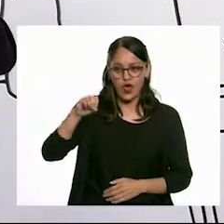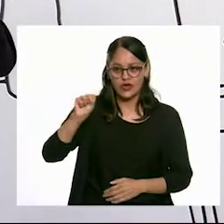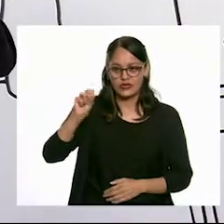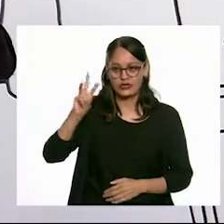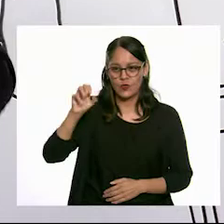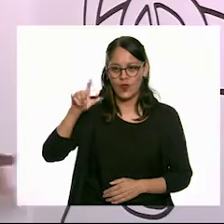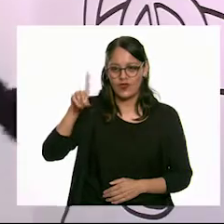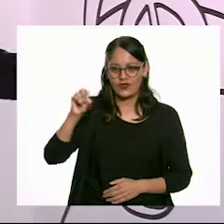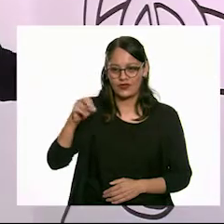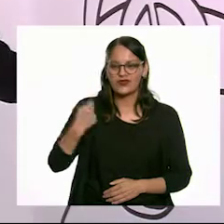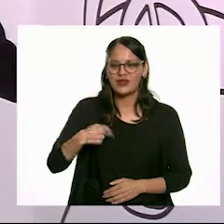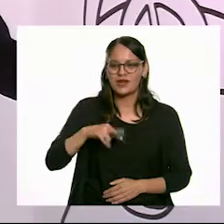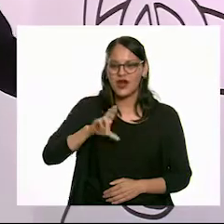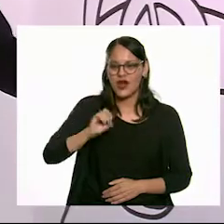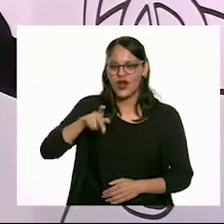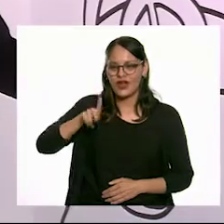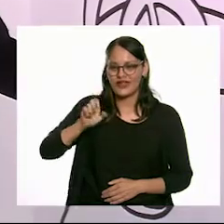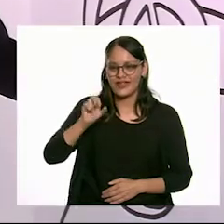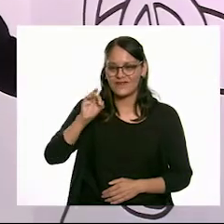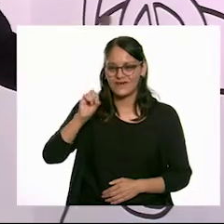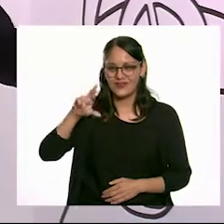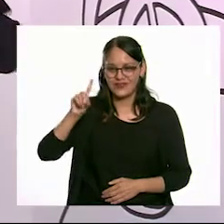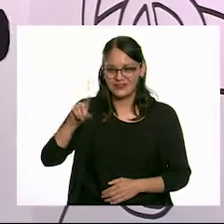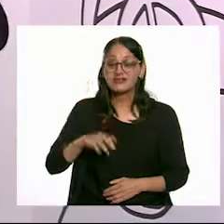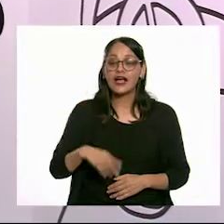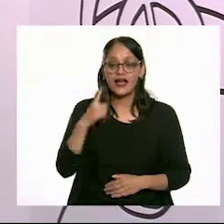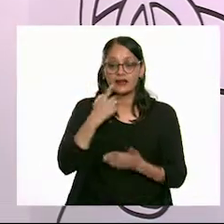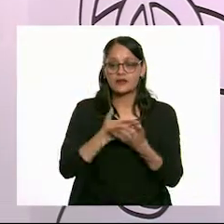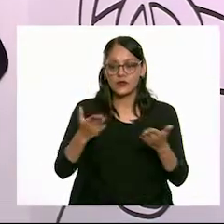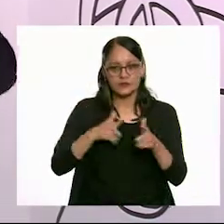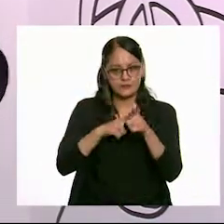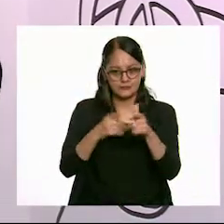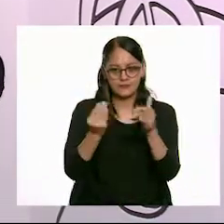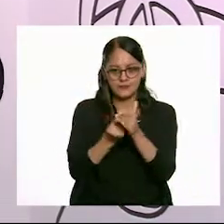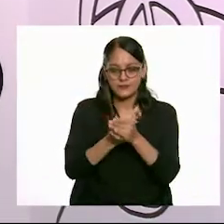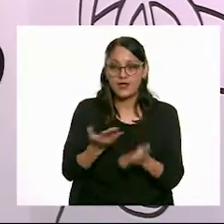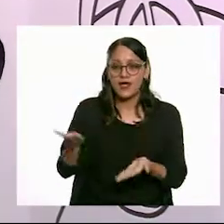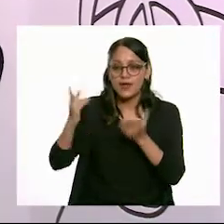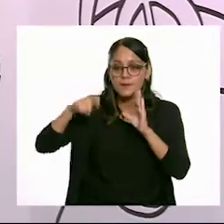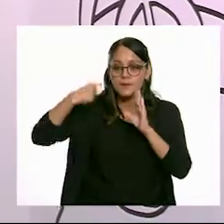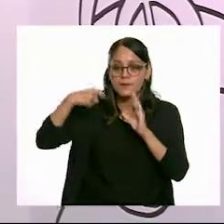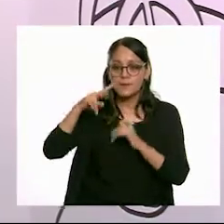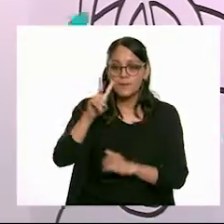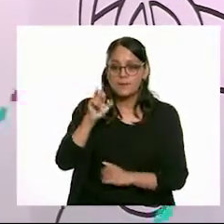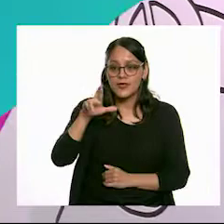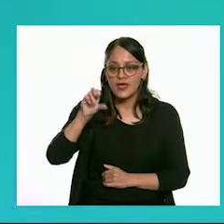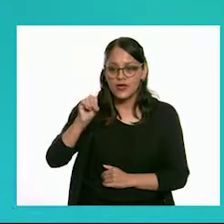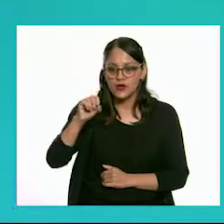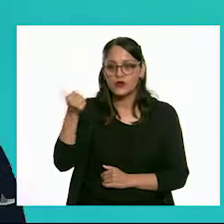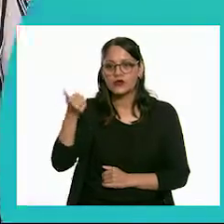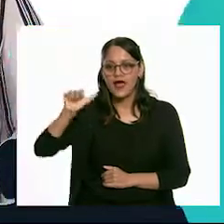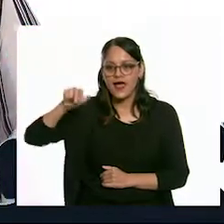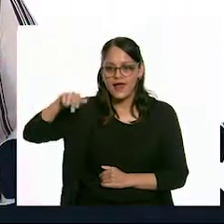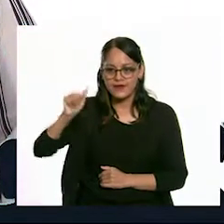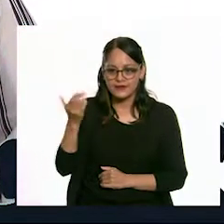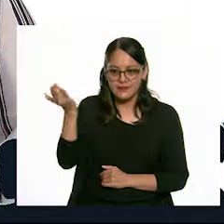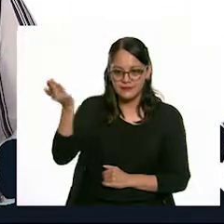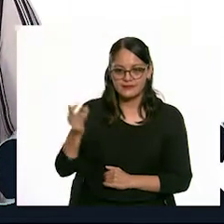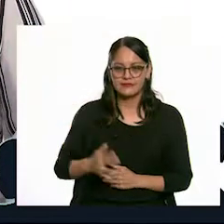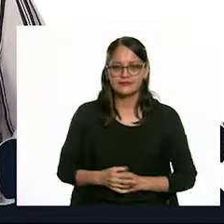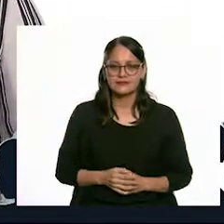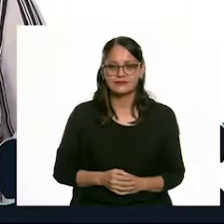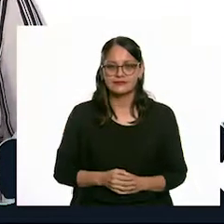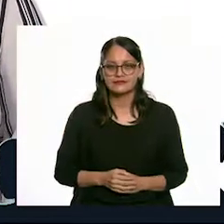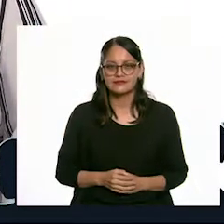llama Roquefort. Pero vamos a continuar con nuestras clases. Nos vamos a entonación con Vero y Anita. ¡Adelante! ¡Hola,